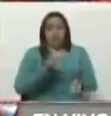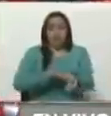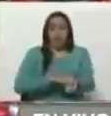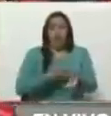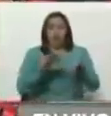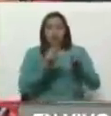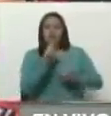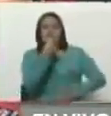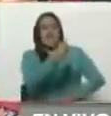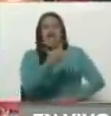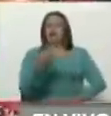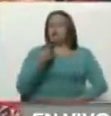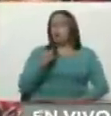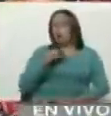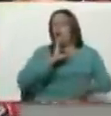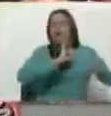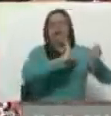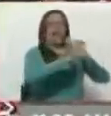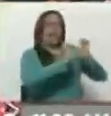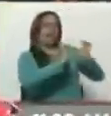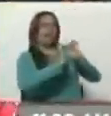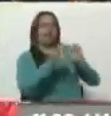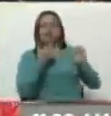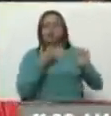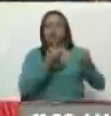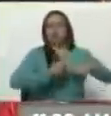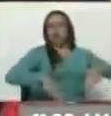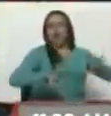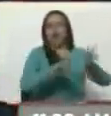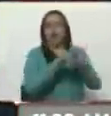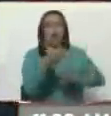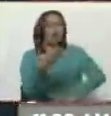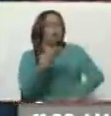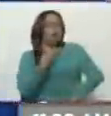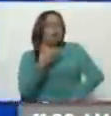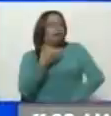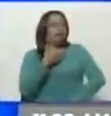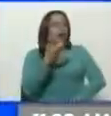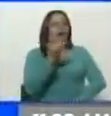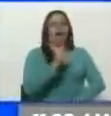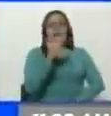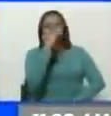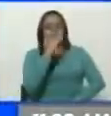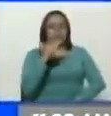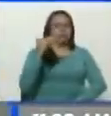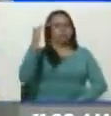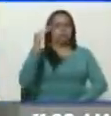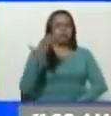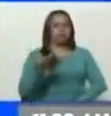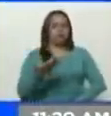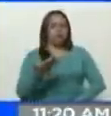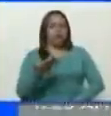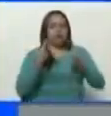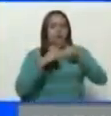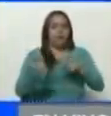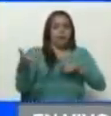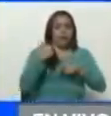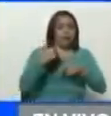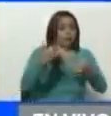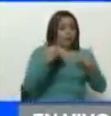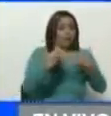hablan de ética, quienes más hablan de moral, quienes más hablan de principios, son quienes los